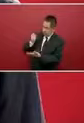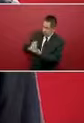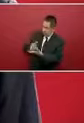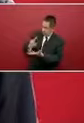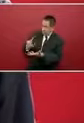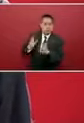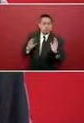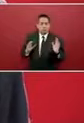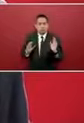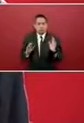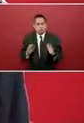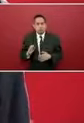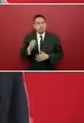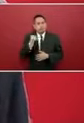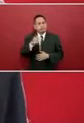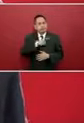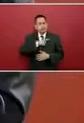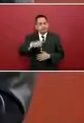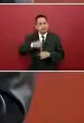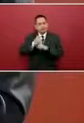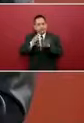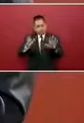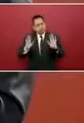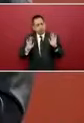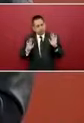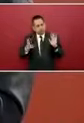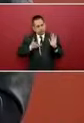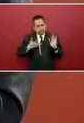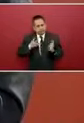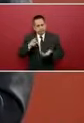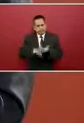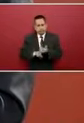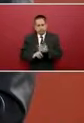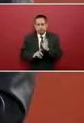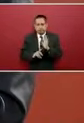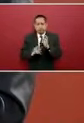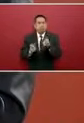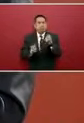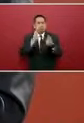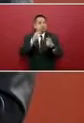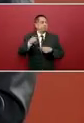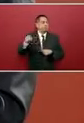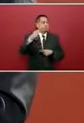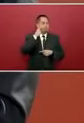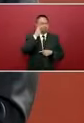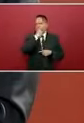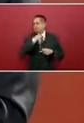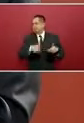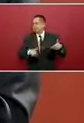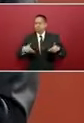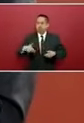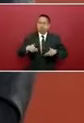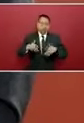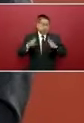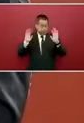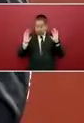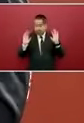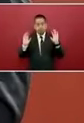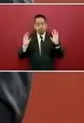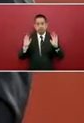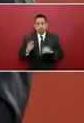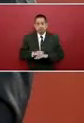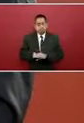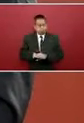Entonces, sí tenemos toda esa información, por eso algunos están molestos, pero